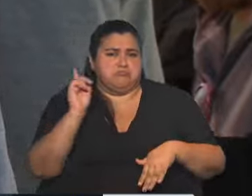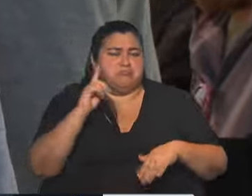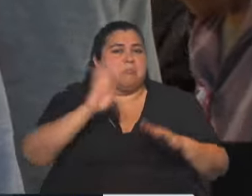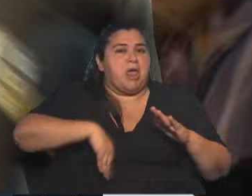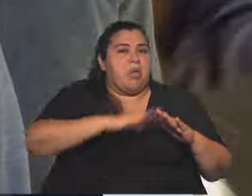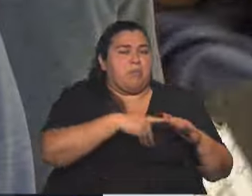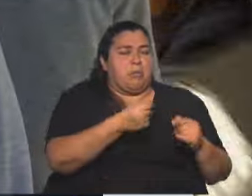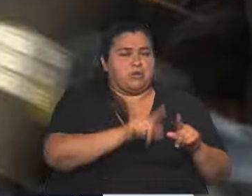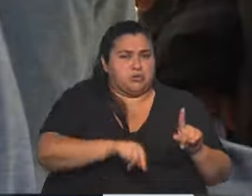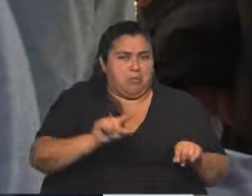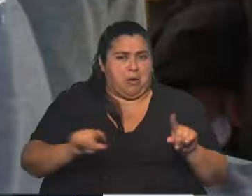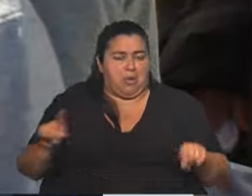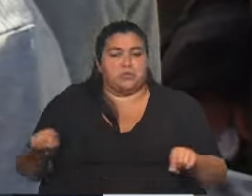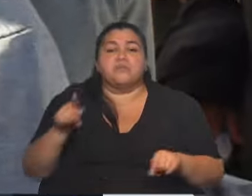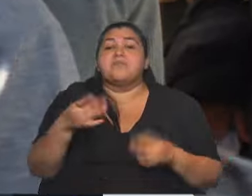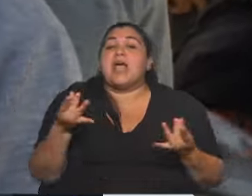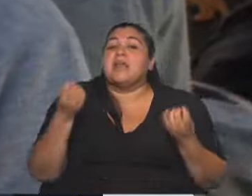diferencia. ¿Y la calidad?